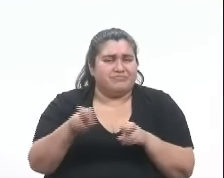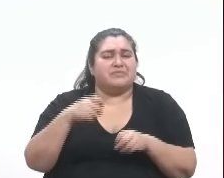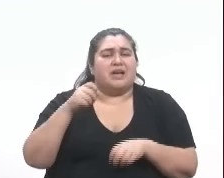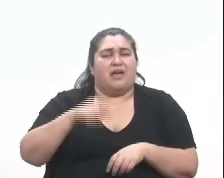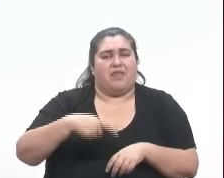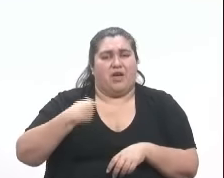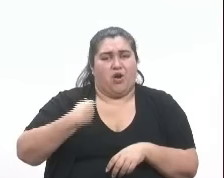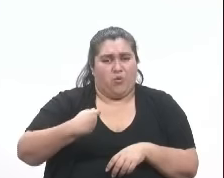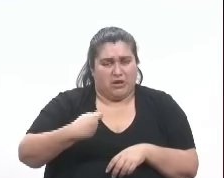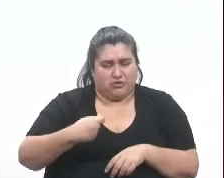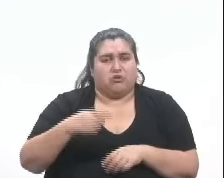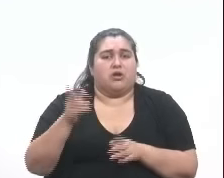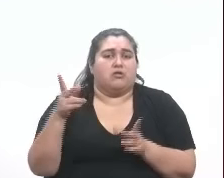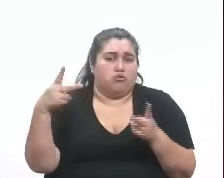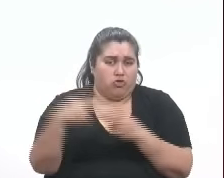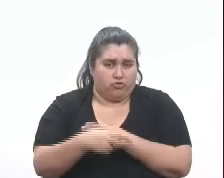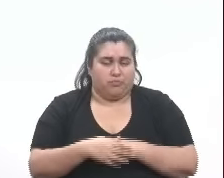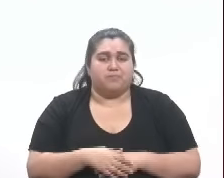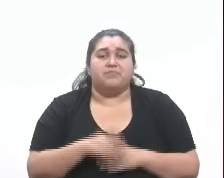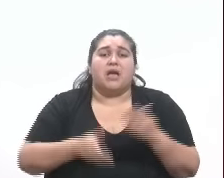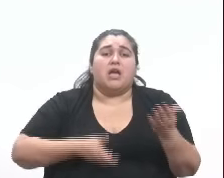En cuarto lugar, la inversión pública.